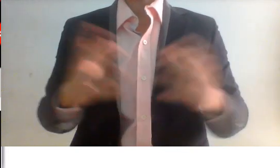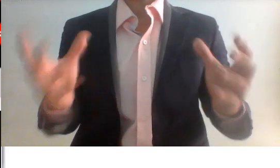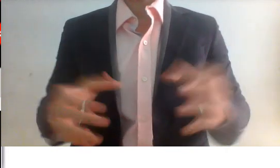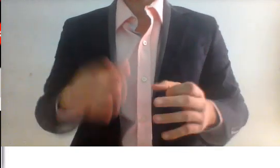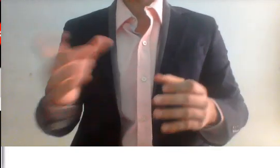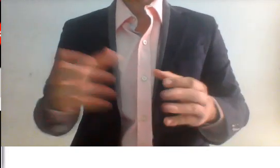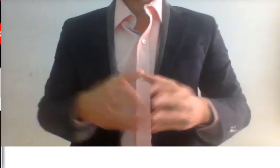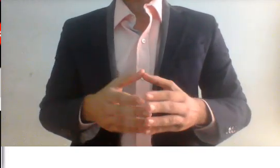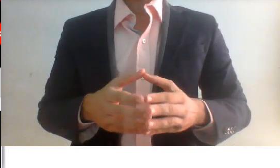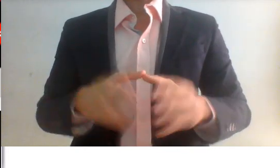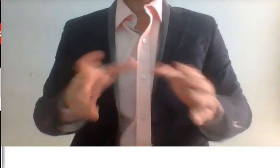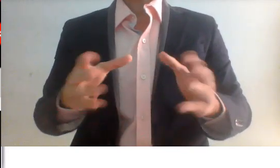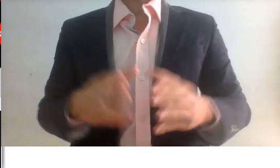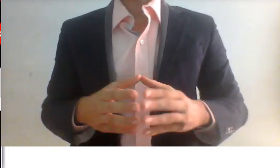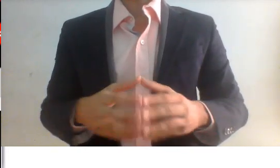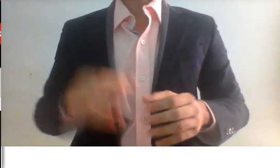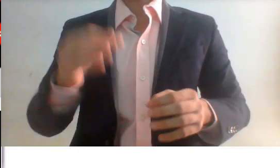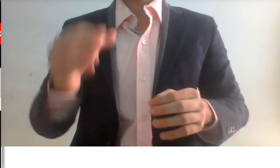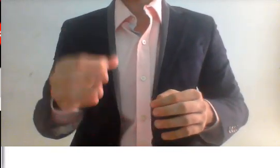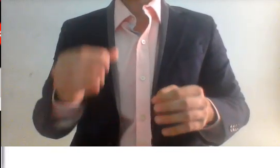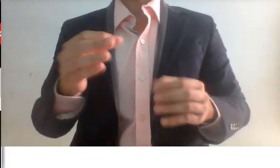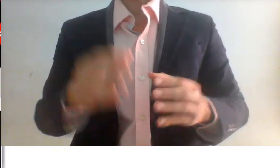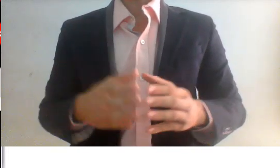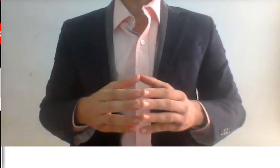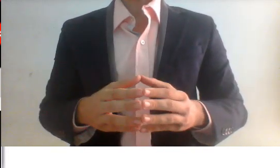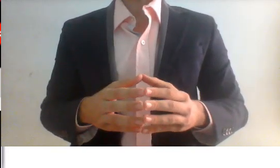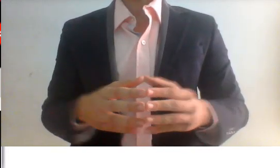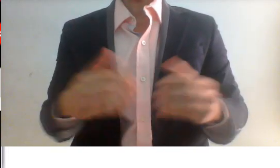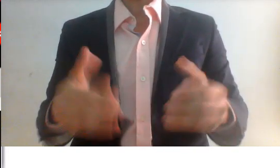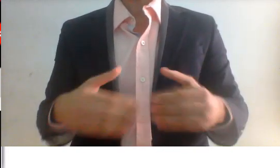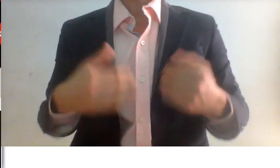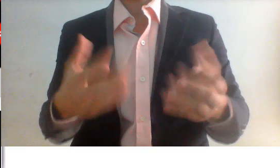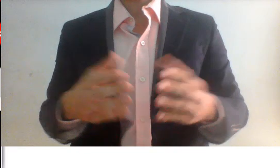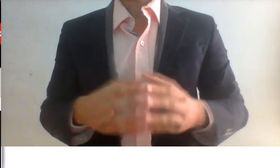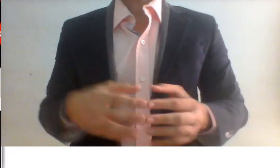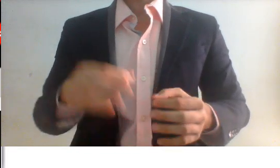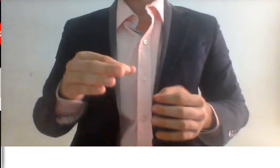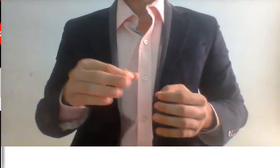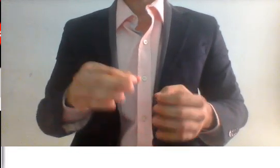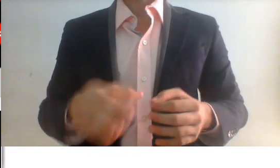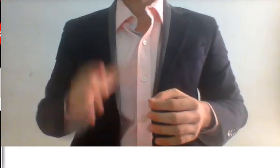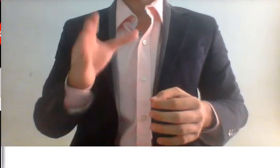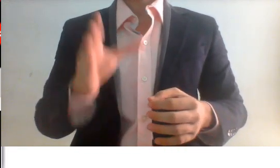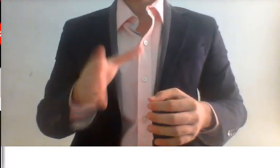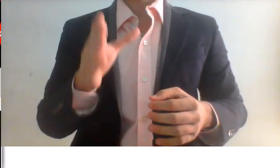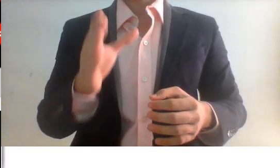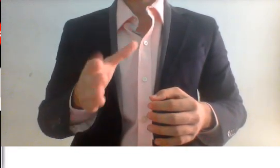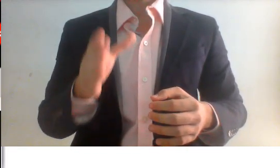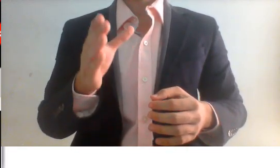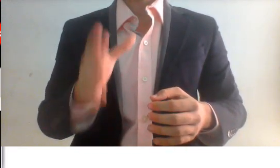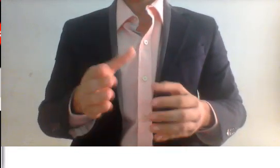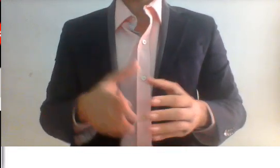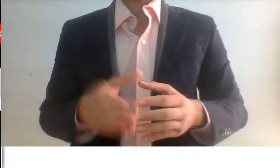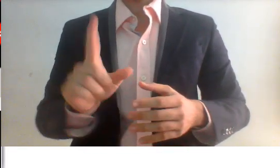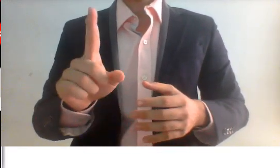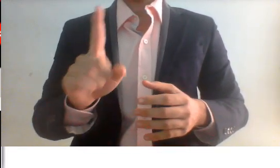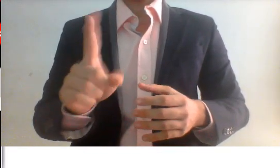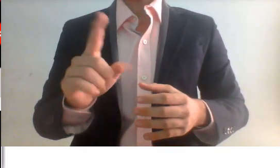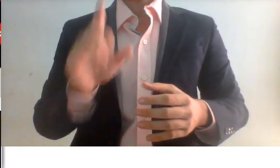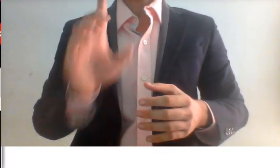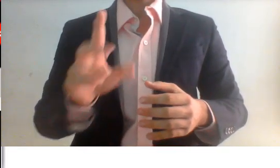nuevas que nos sirvieran. No, uno de los ejemplos, también esta directora reveló que se gastaron 2 millones de